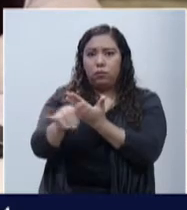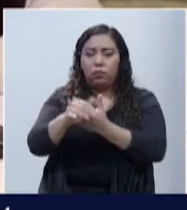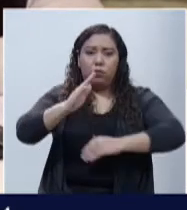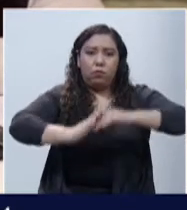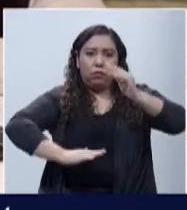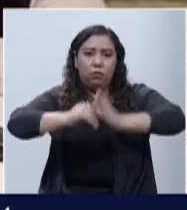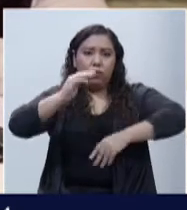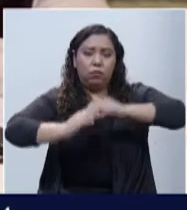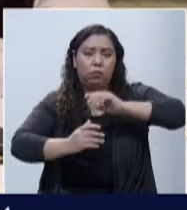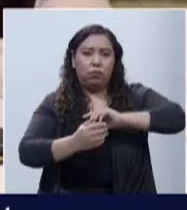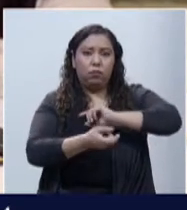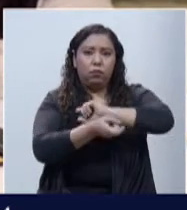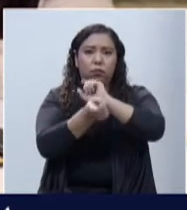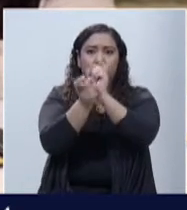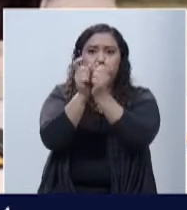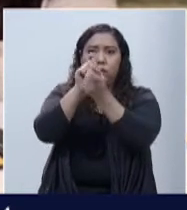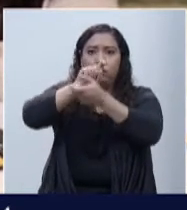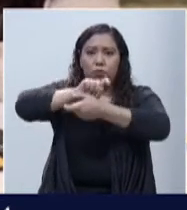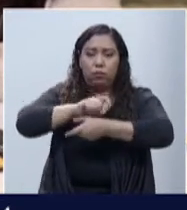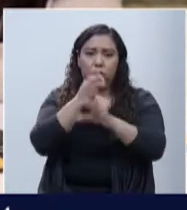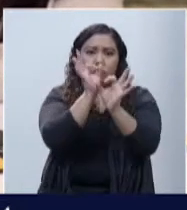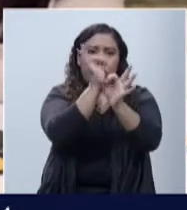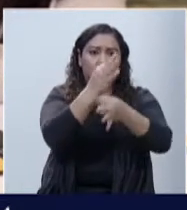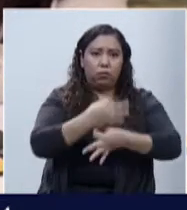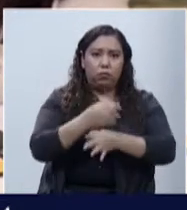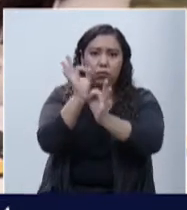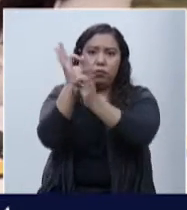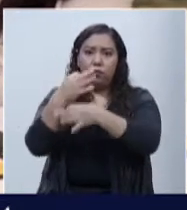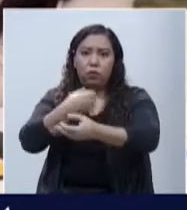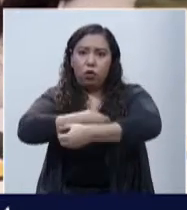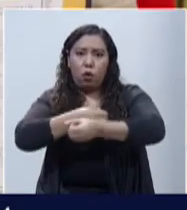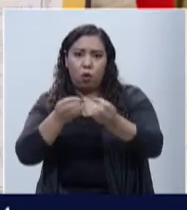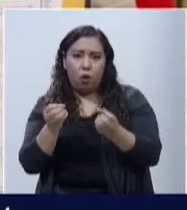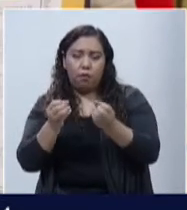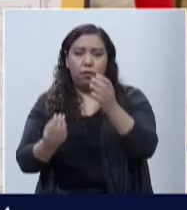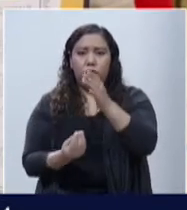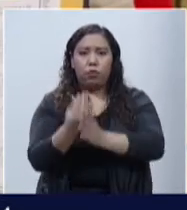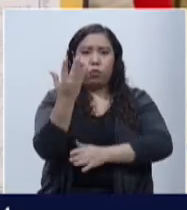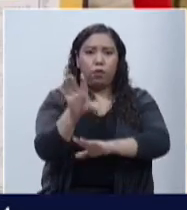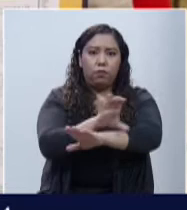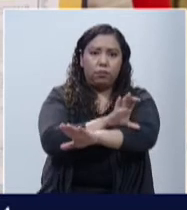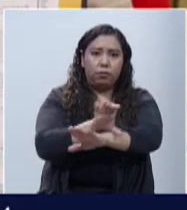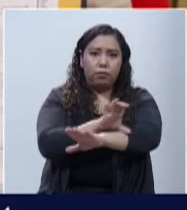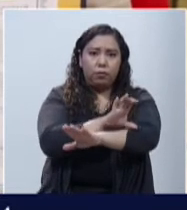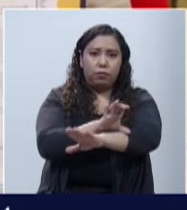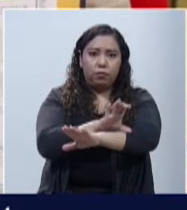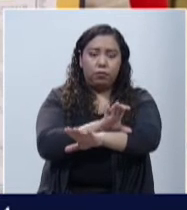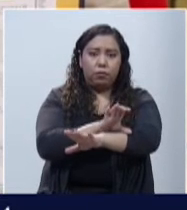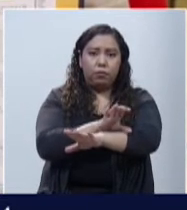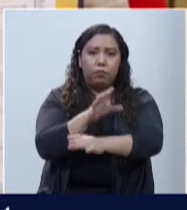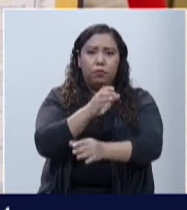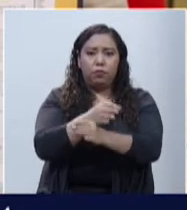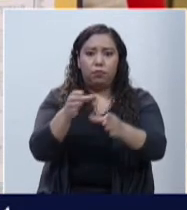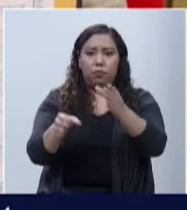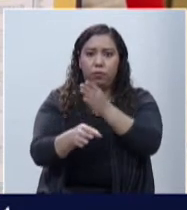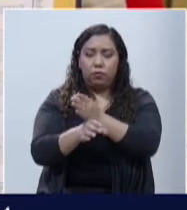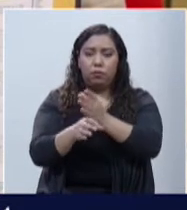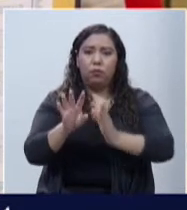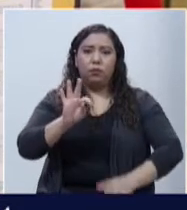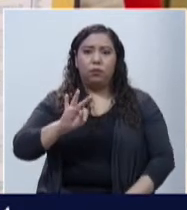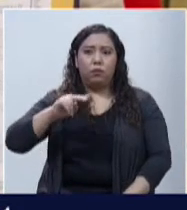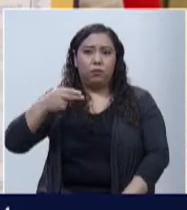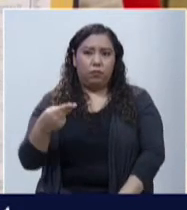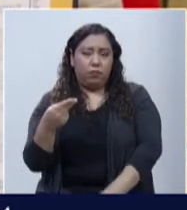que incluye remodelación de las oficinas y la modernización de los mobiliarios la televisión nacional